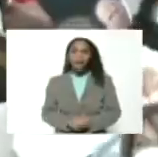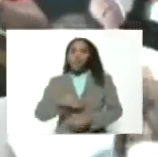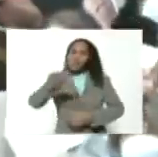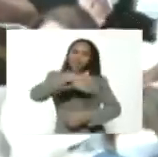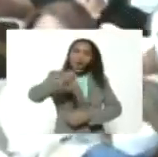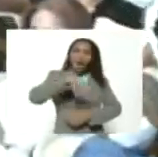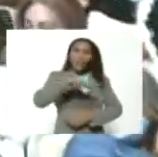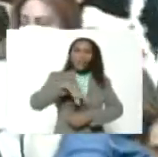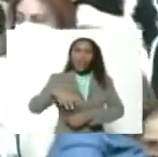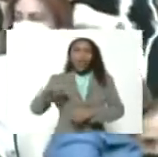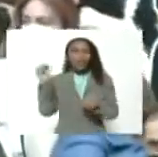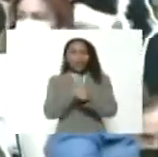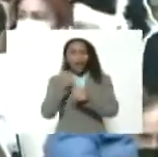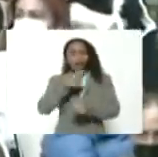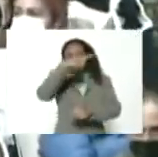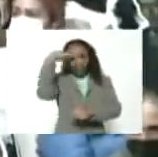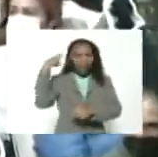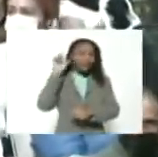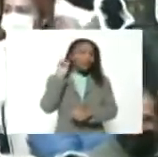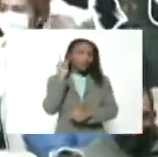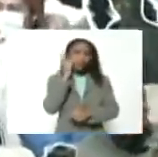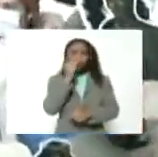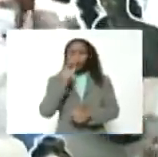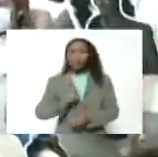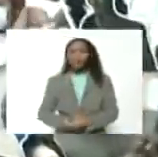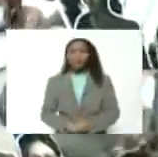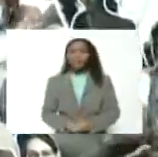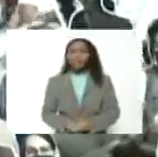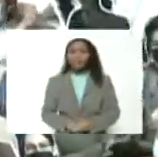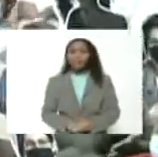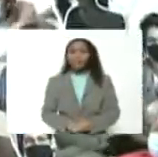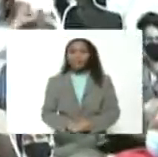¿Dónde están los trabajadores y trabajadoras?